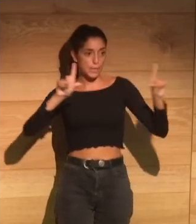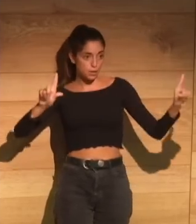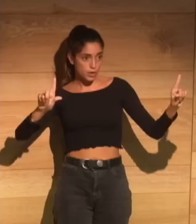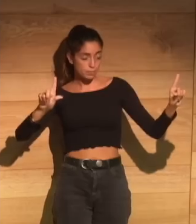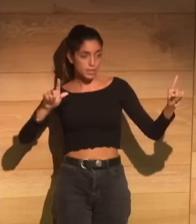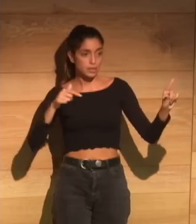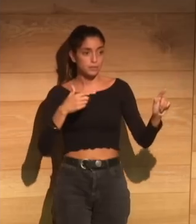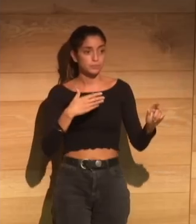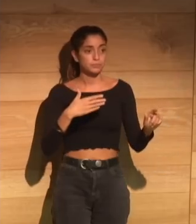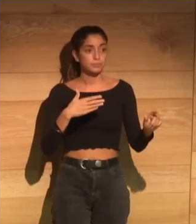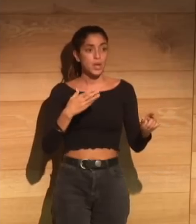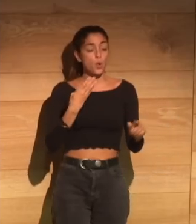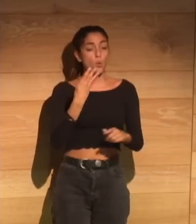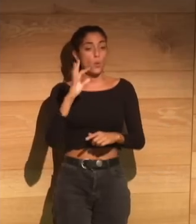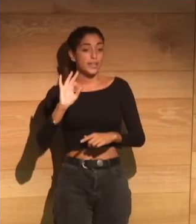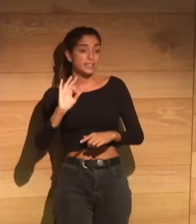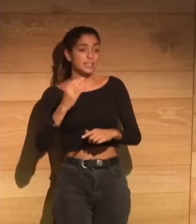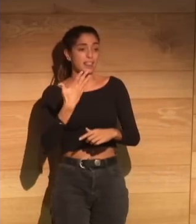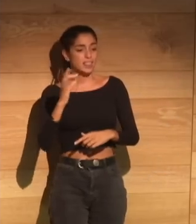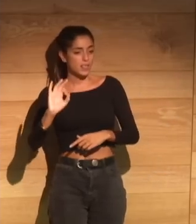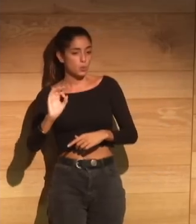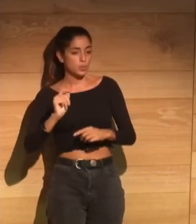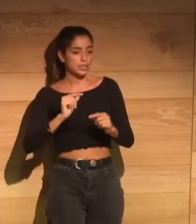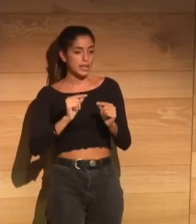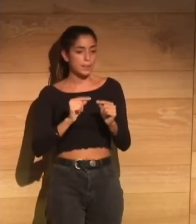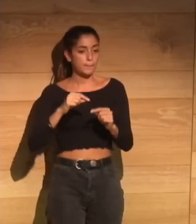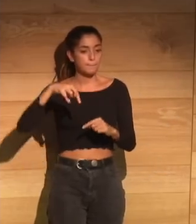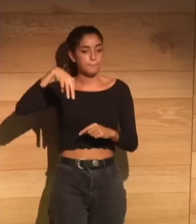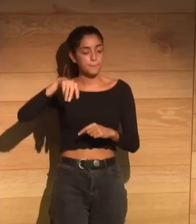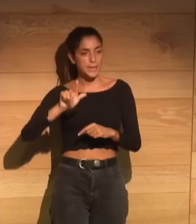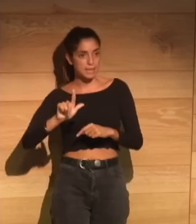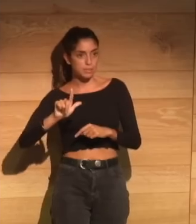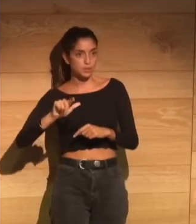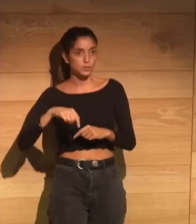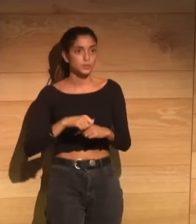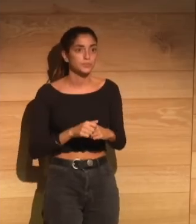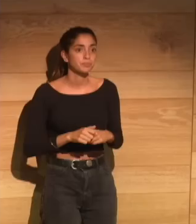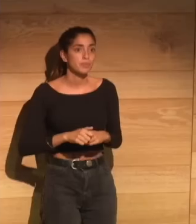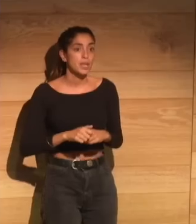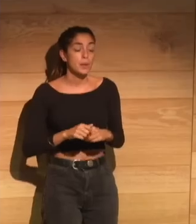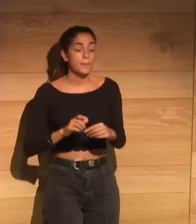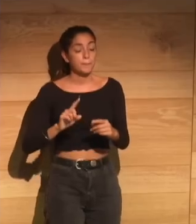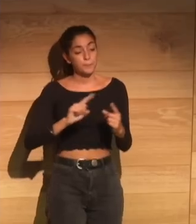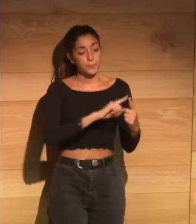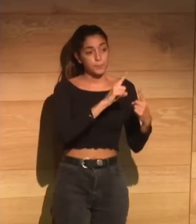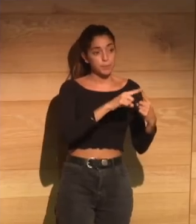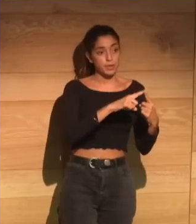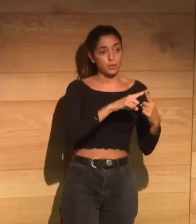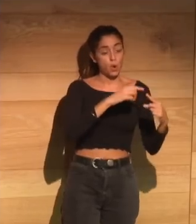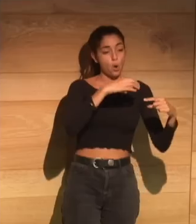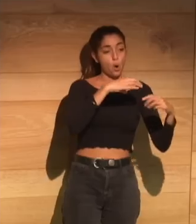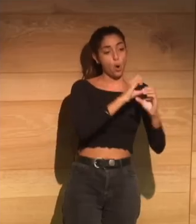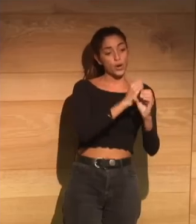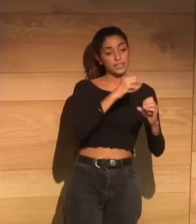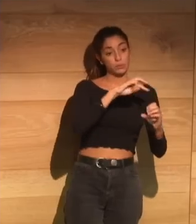sería un 40 o un 50 milímetros aproximadamente. Y digamos que tenemos, por un lado, teleobjetivo